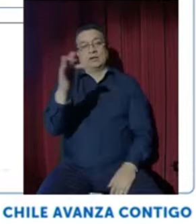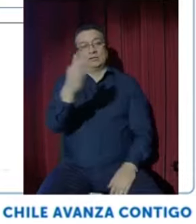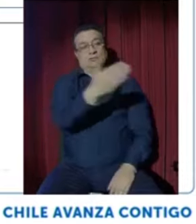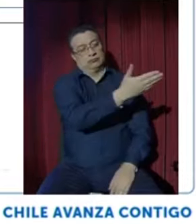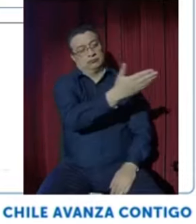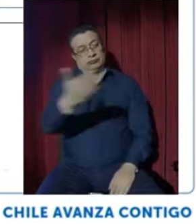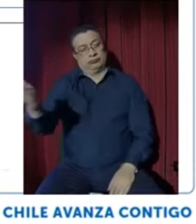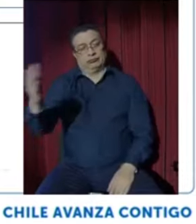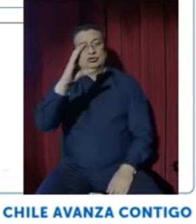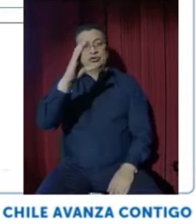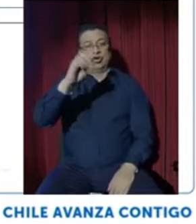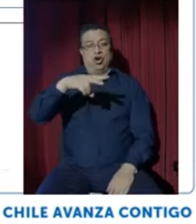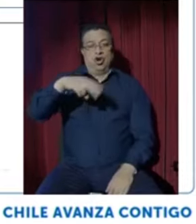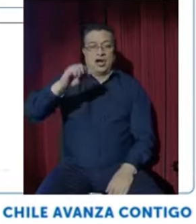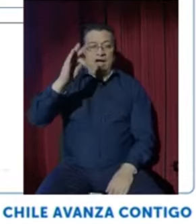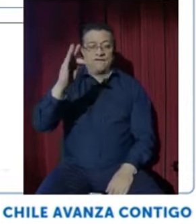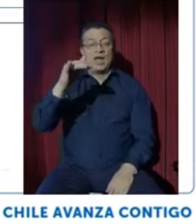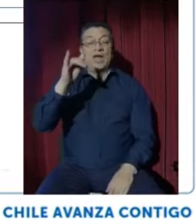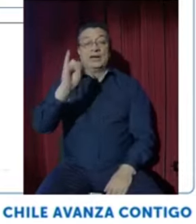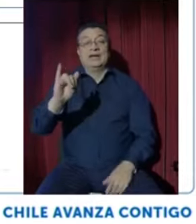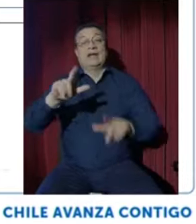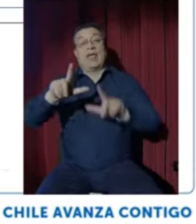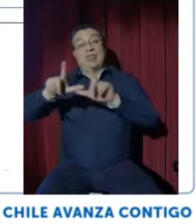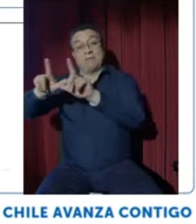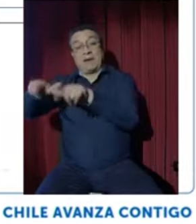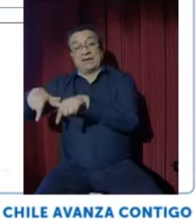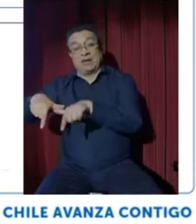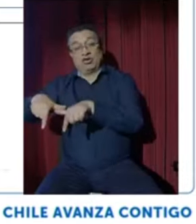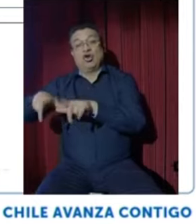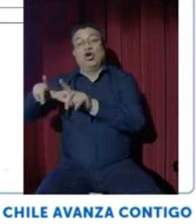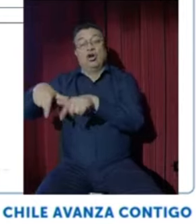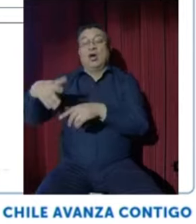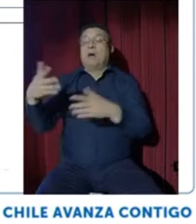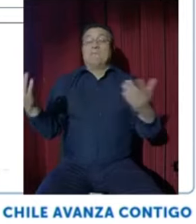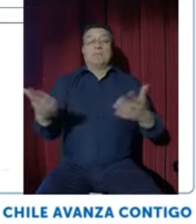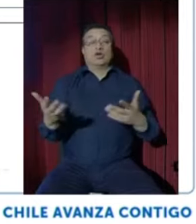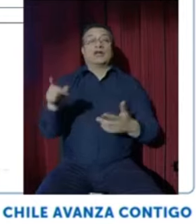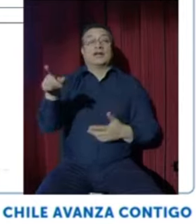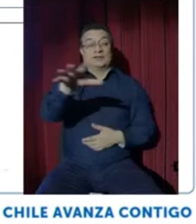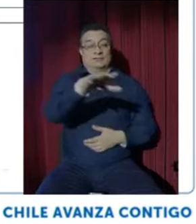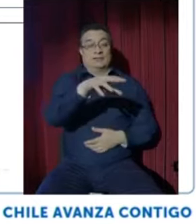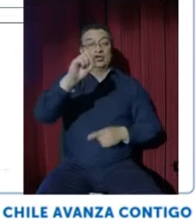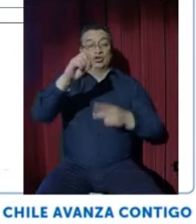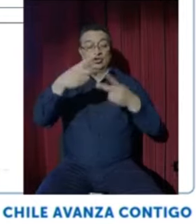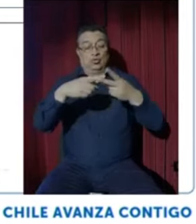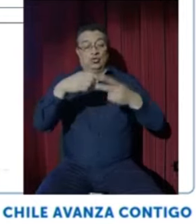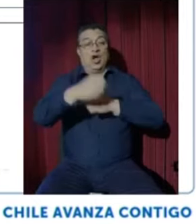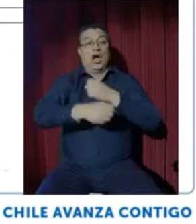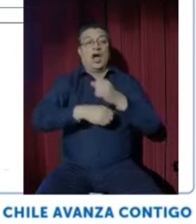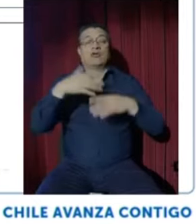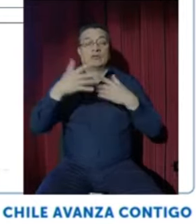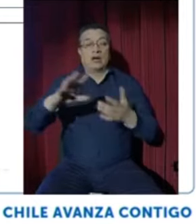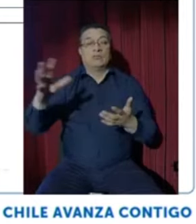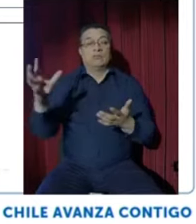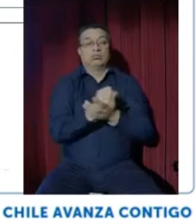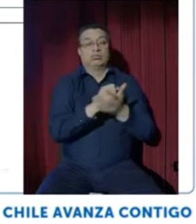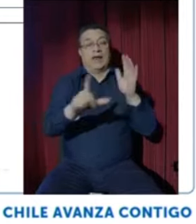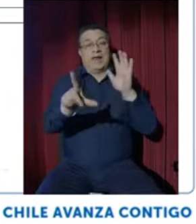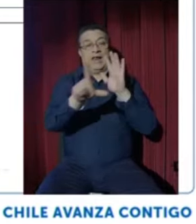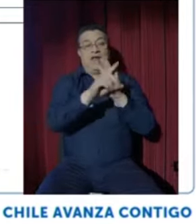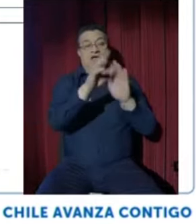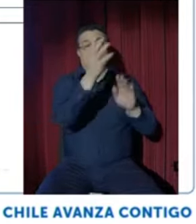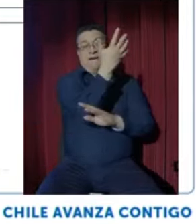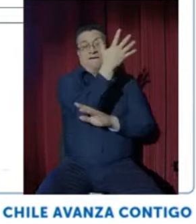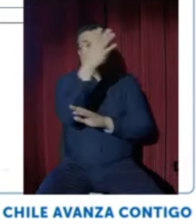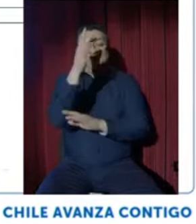conaf y al departamento eh realmente porque ya al segundo año logramos una aplicación de la ley de bosque nativo